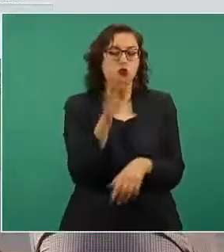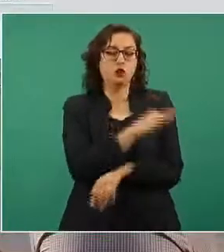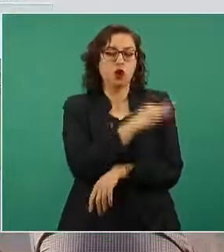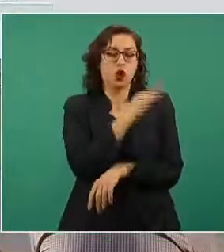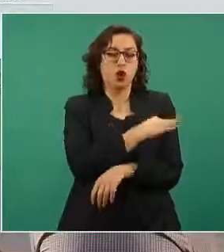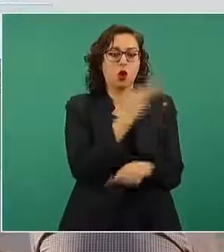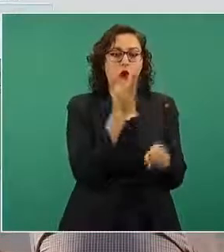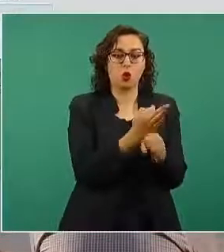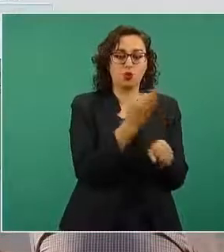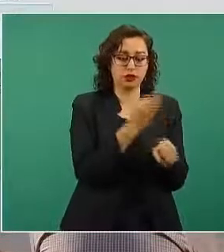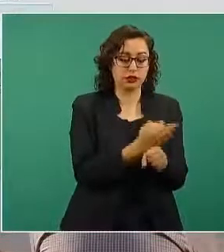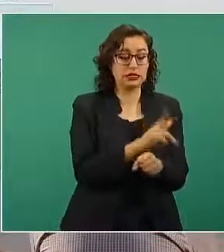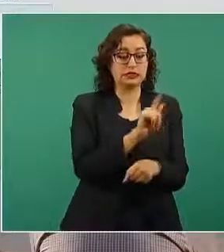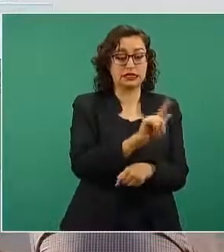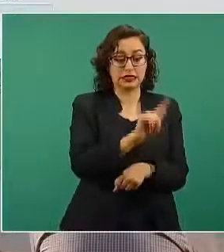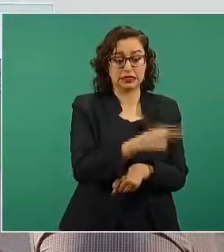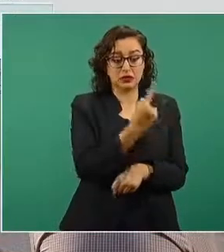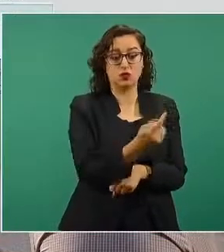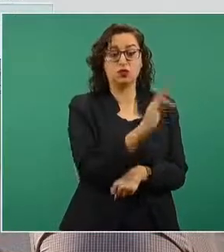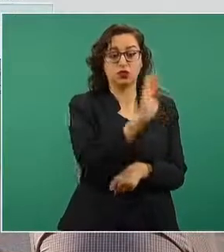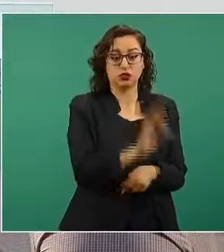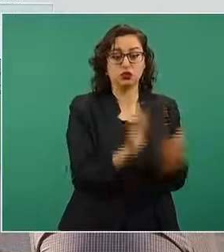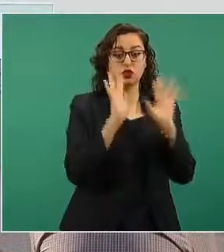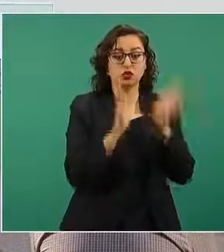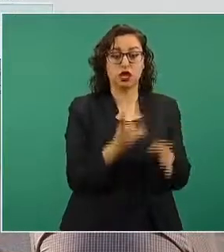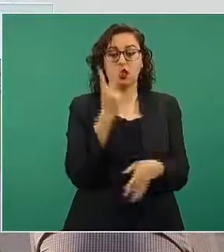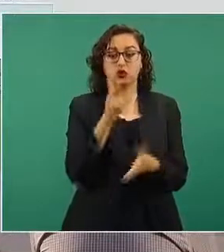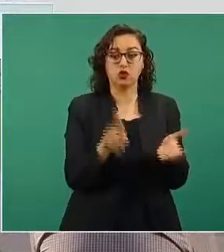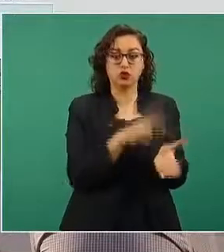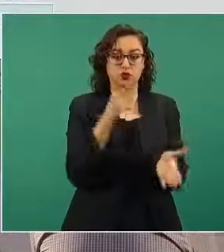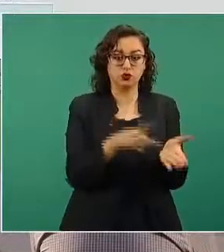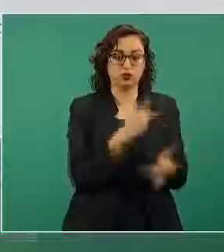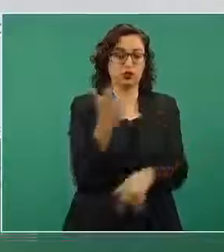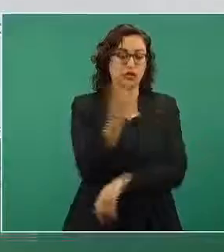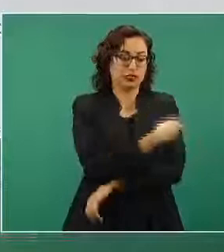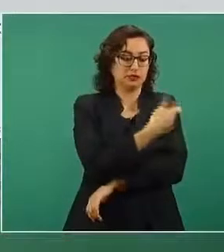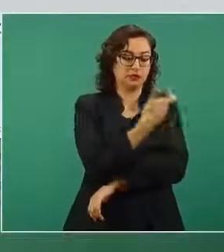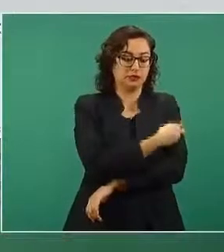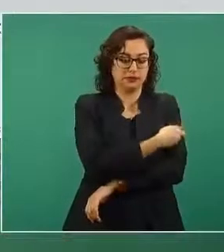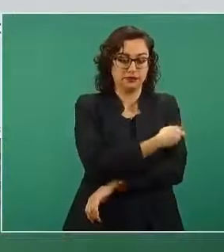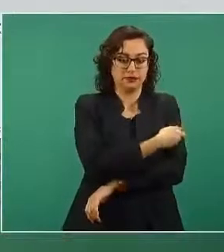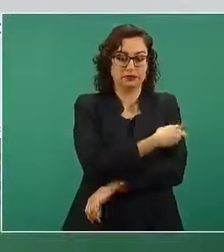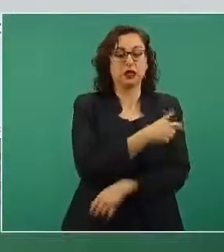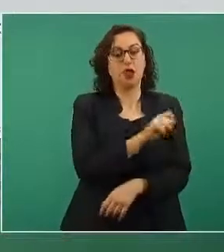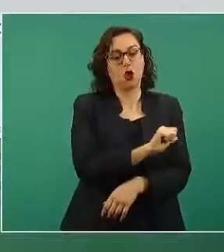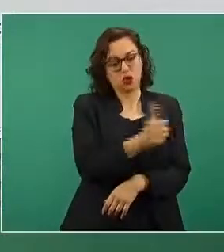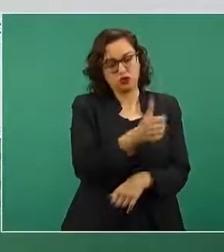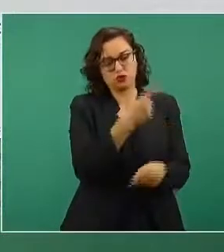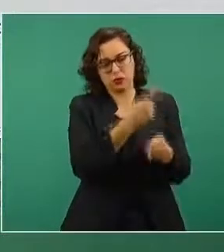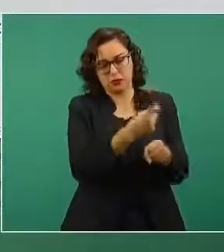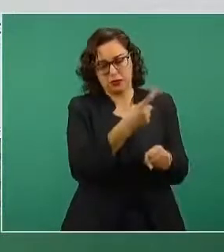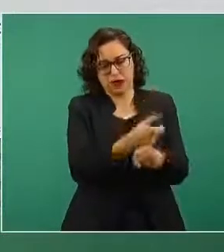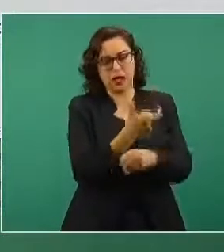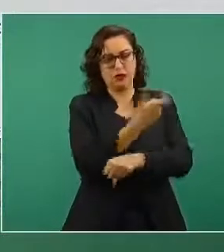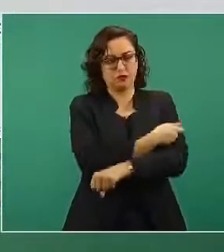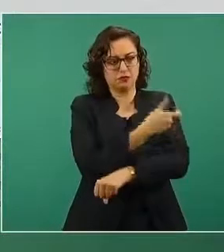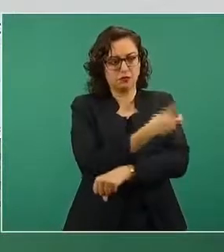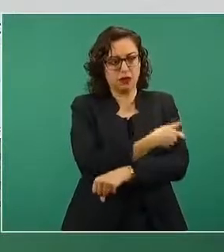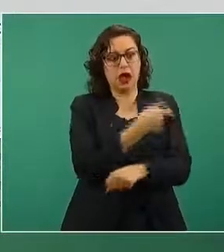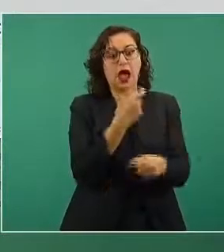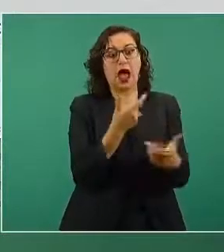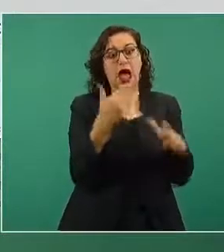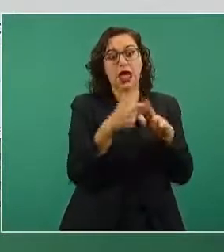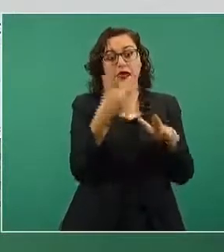ya 71% tienen 2 dosis y los restantes están todavía en la primera dosis. Cuando llegue el